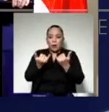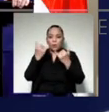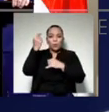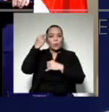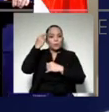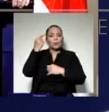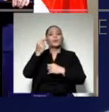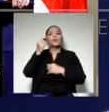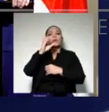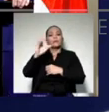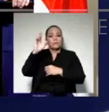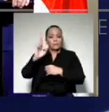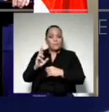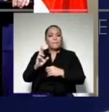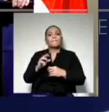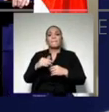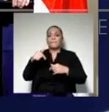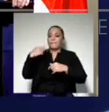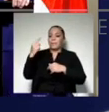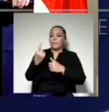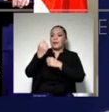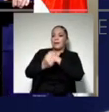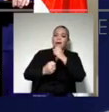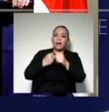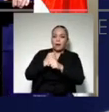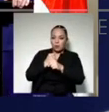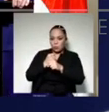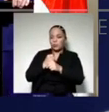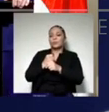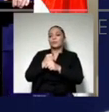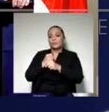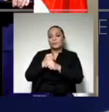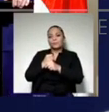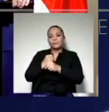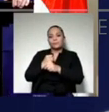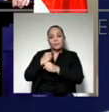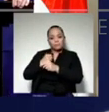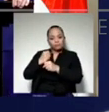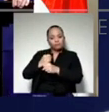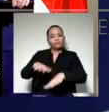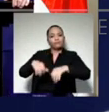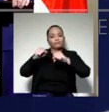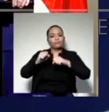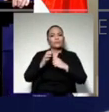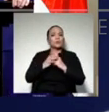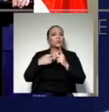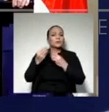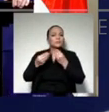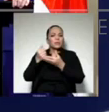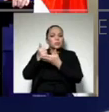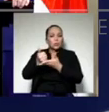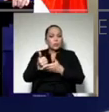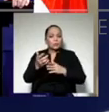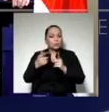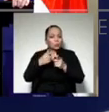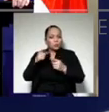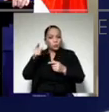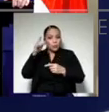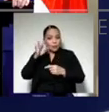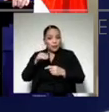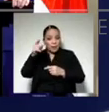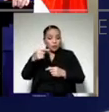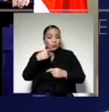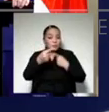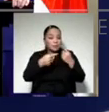República en su primer año ya de ejercicio completo? Y si usted considera que hacer estos señalamientos, estos